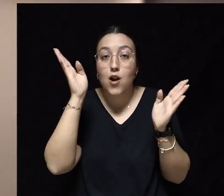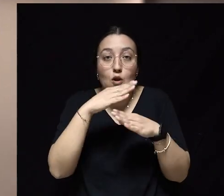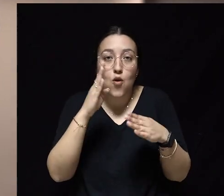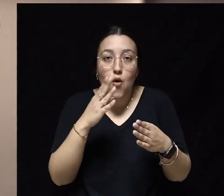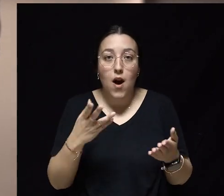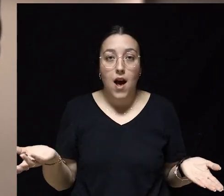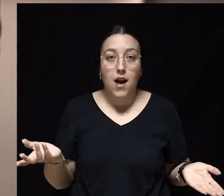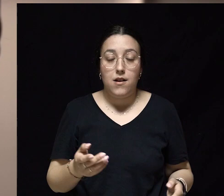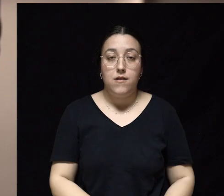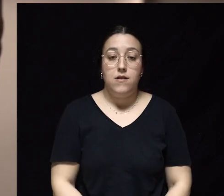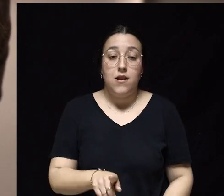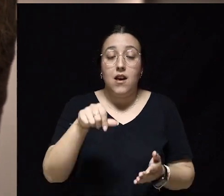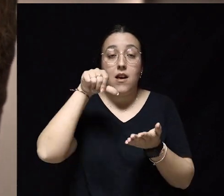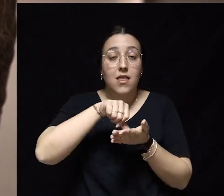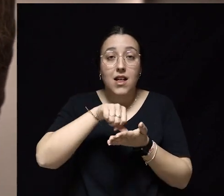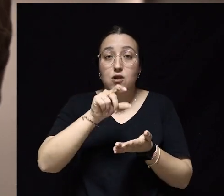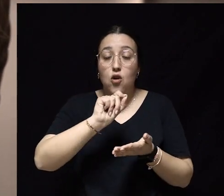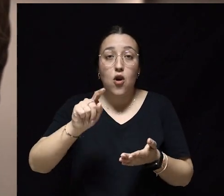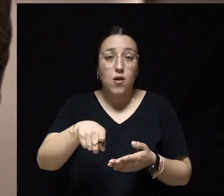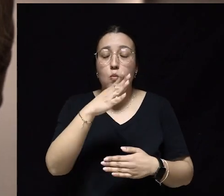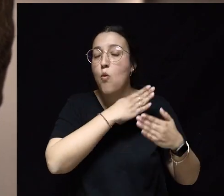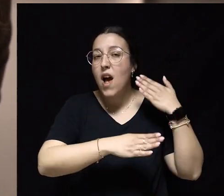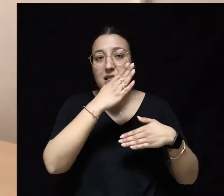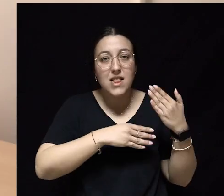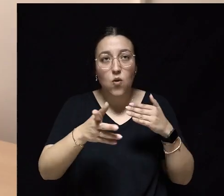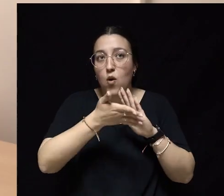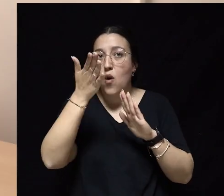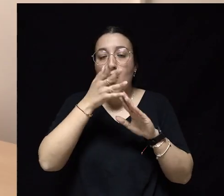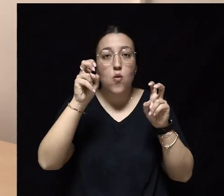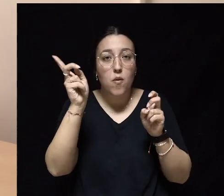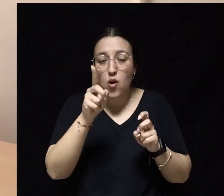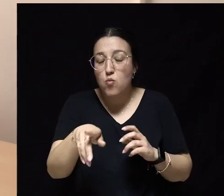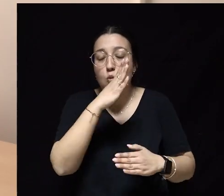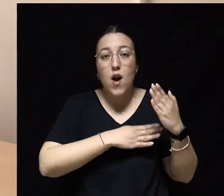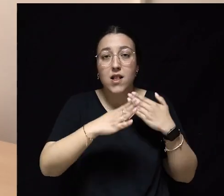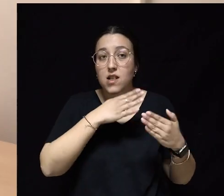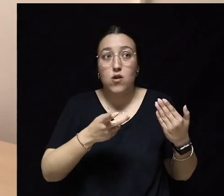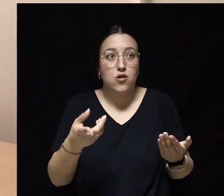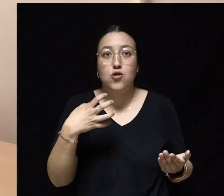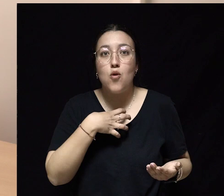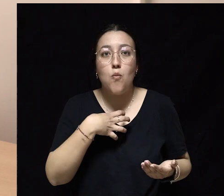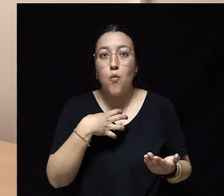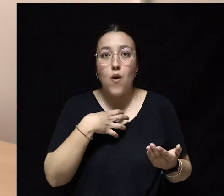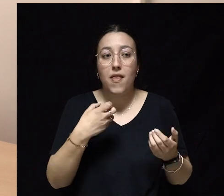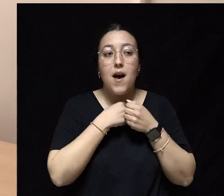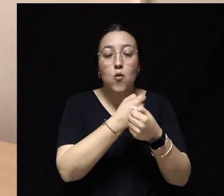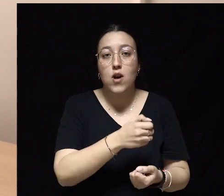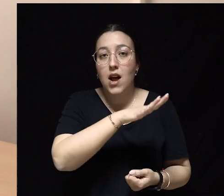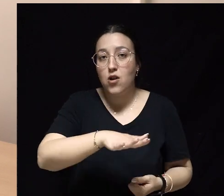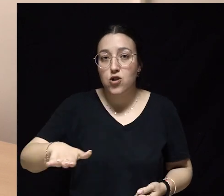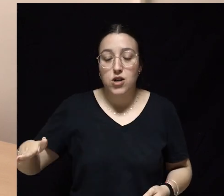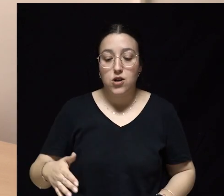este centro no cuenta con ello. O sea, este centro es un centro muy antiguo que no da respuesta a las